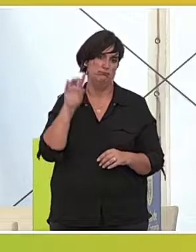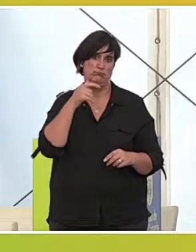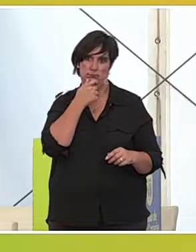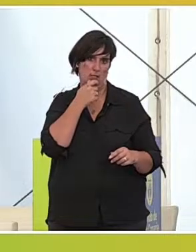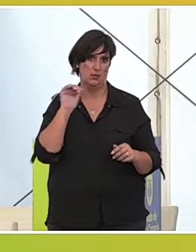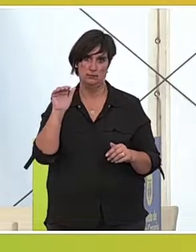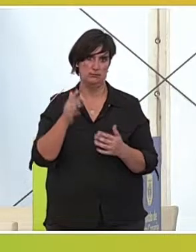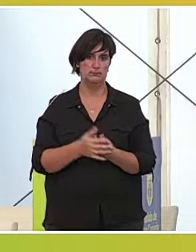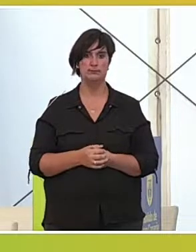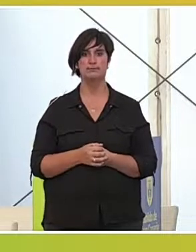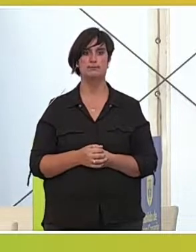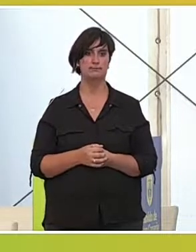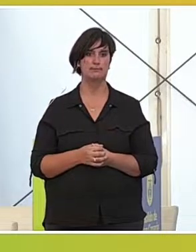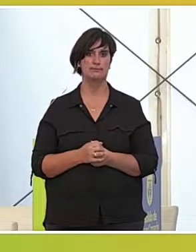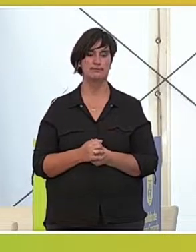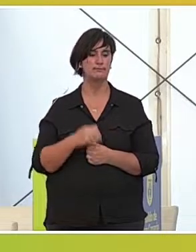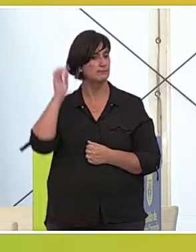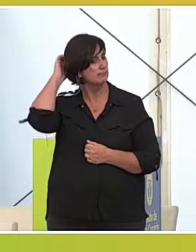es exactamente igual.